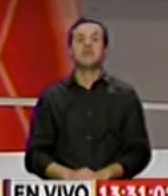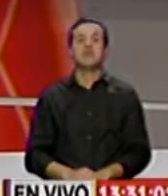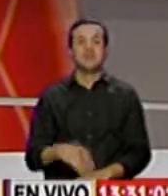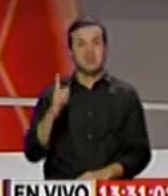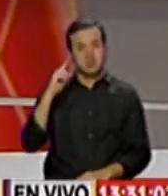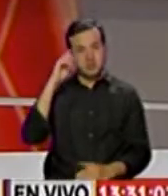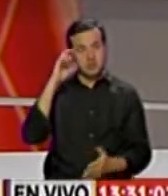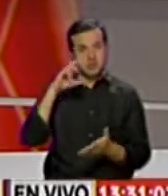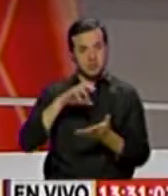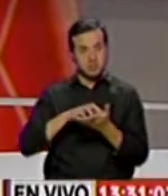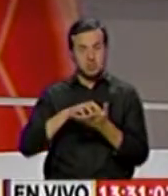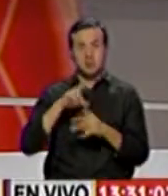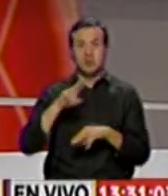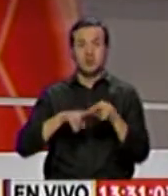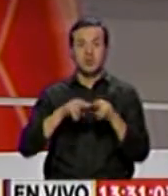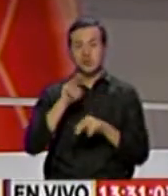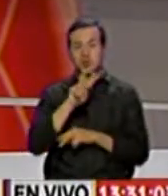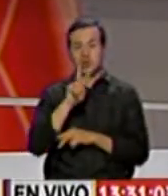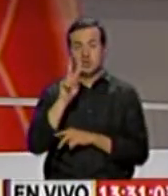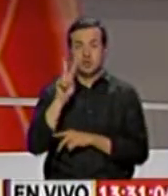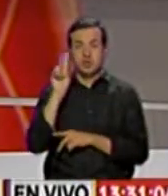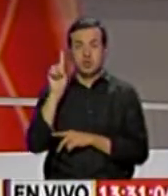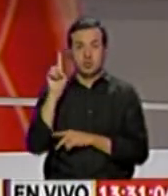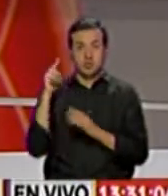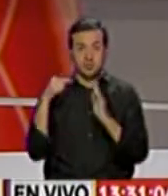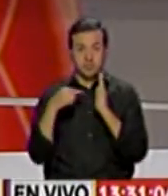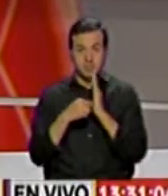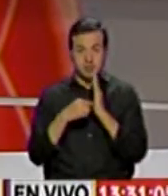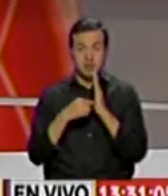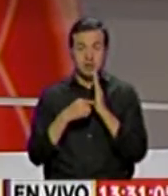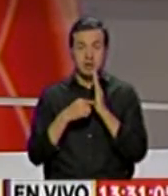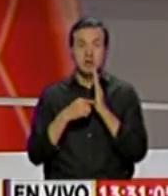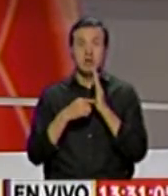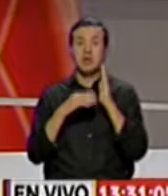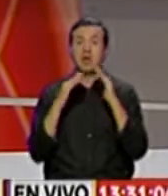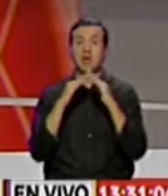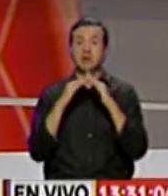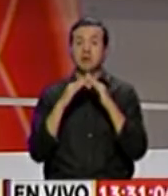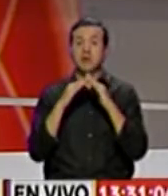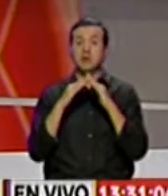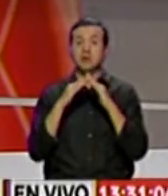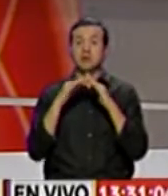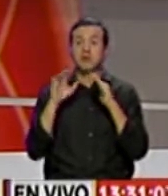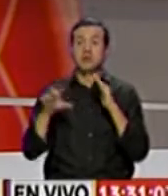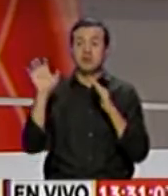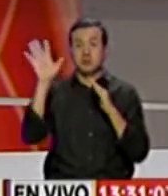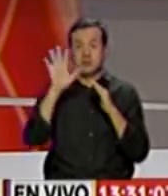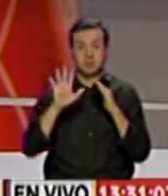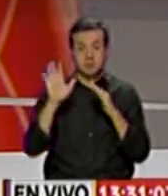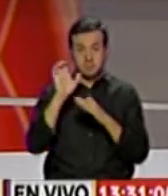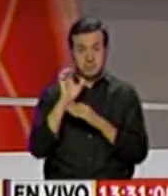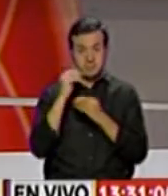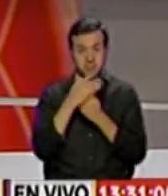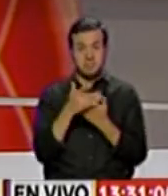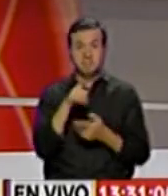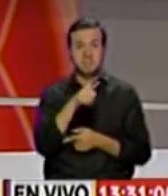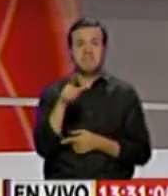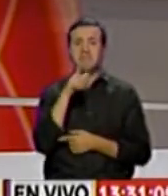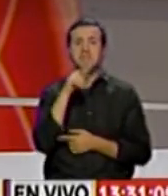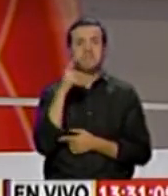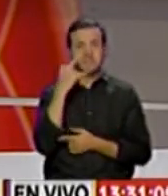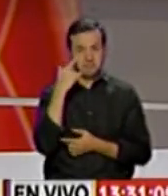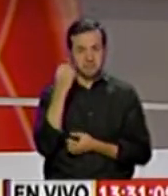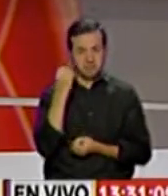Y el gobierno construirá 221.000 viviendas en 17 provincias del país como parte del plan Casa para Todos. ¿Quiénes son los beneficiarios? Pues